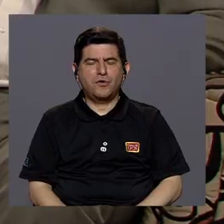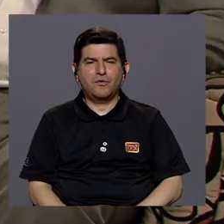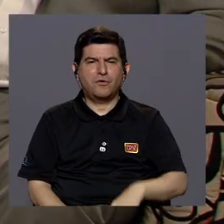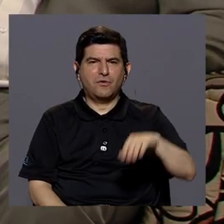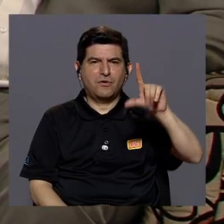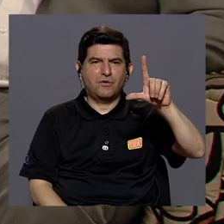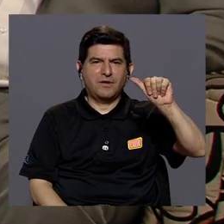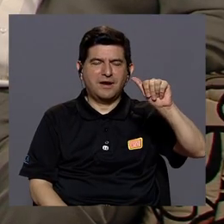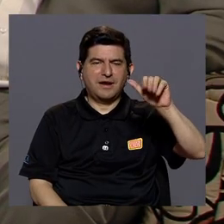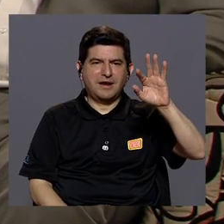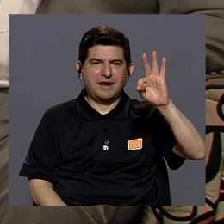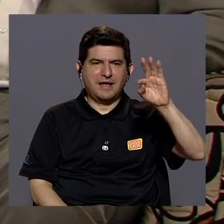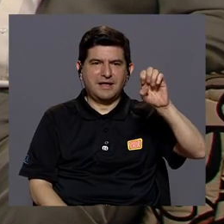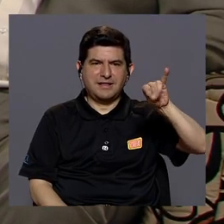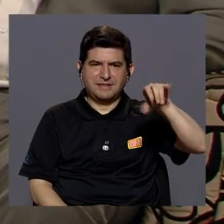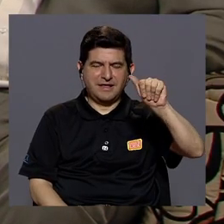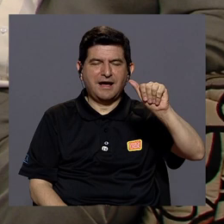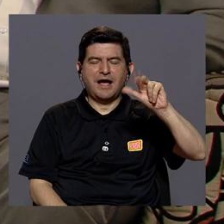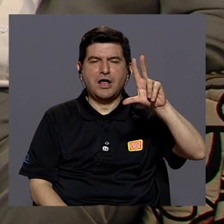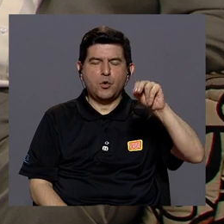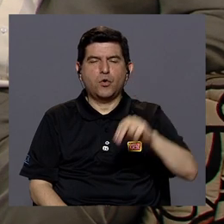no, eso. Bueno,